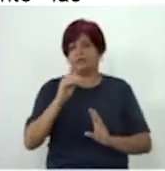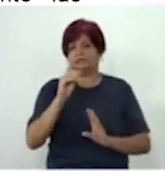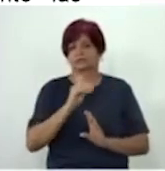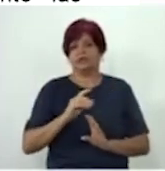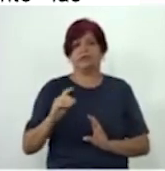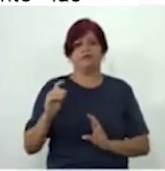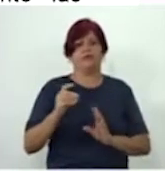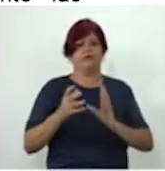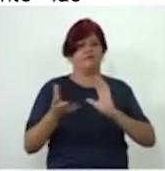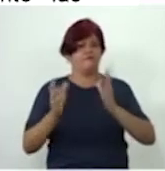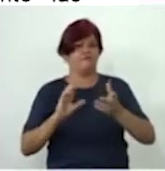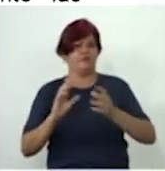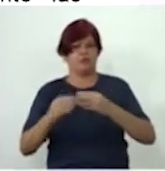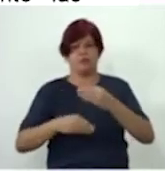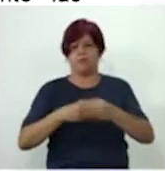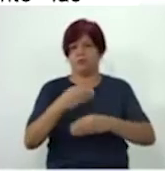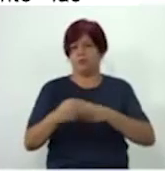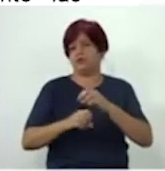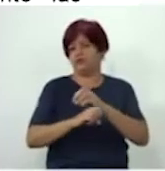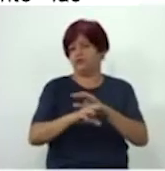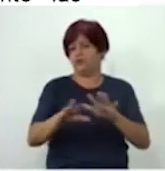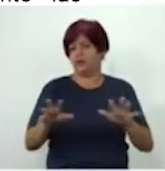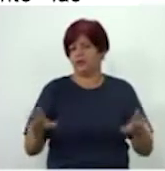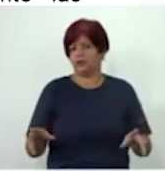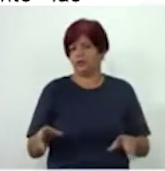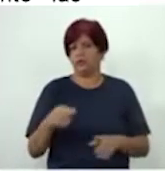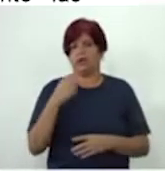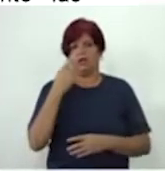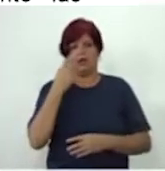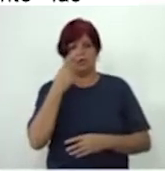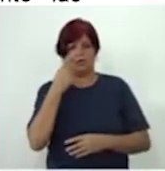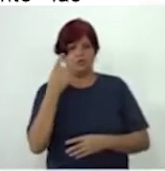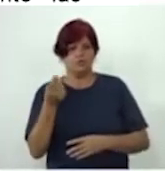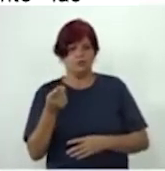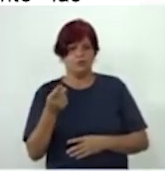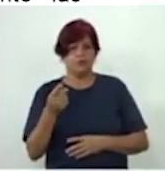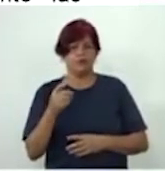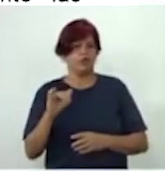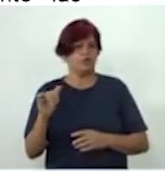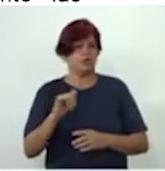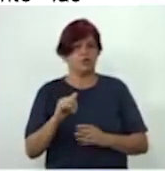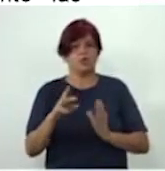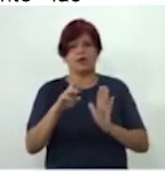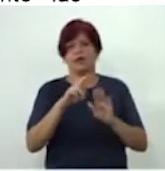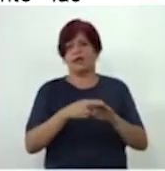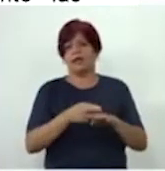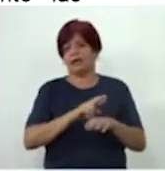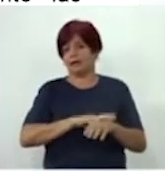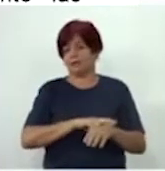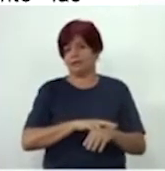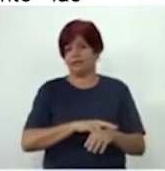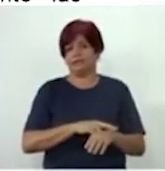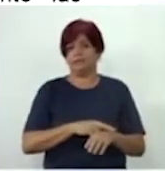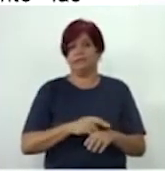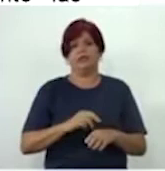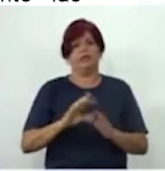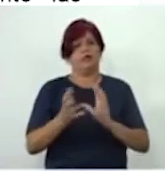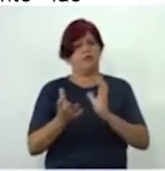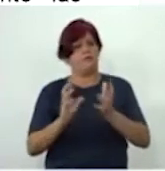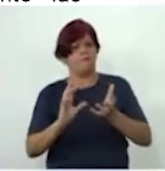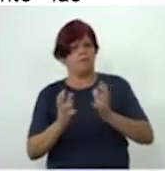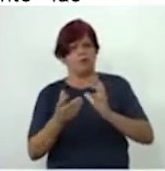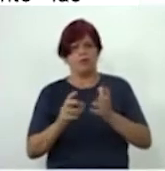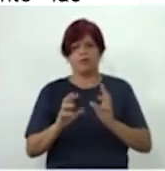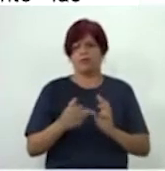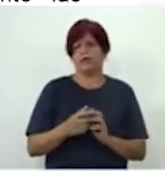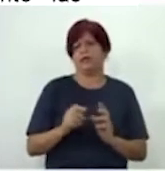fenómenos, procesos naturales observados y también mediante sus representaciones, así como modelar objetos,